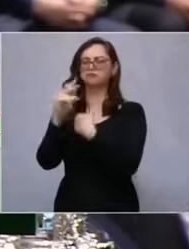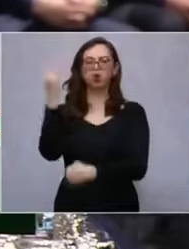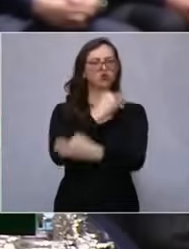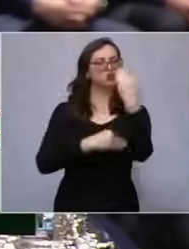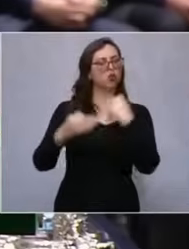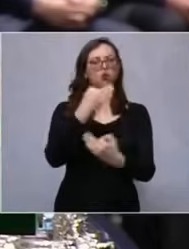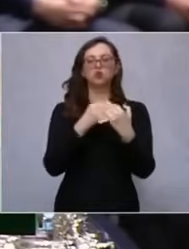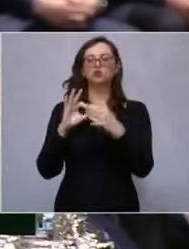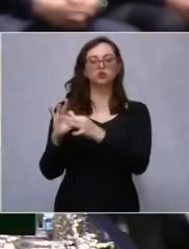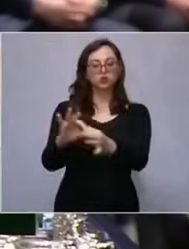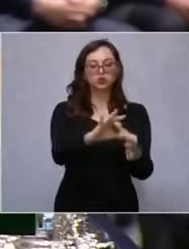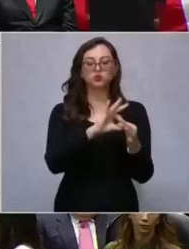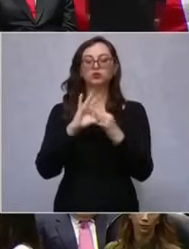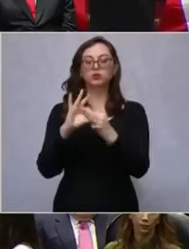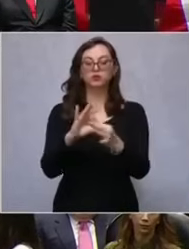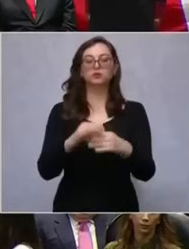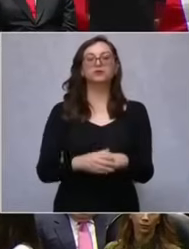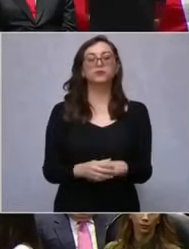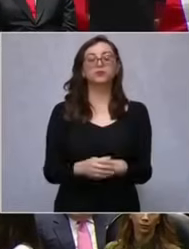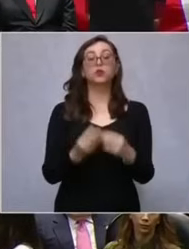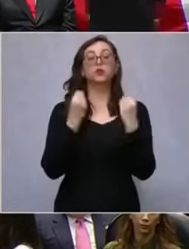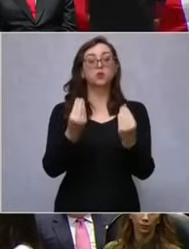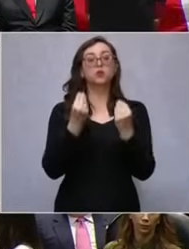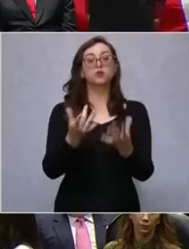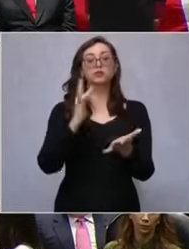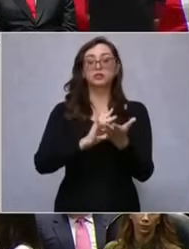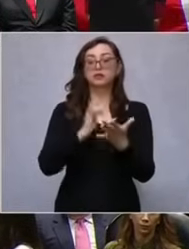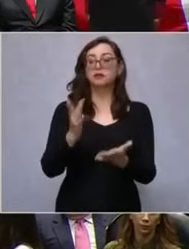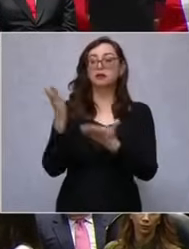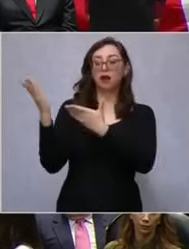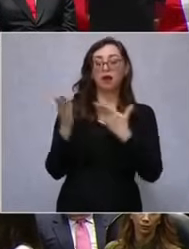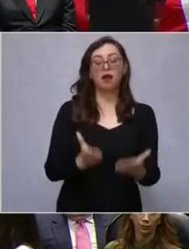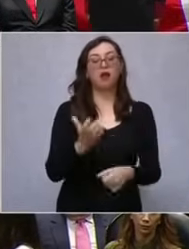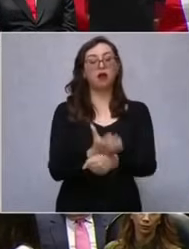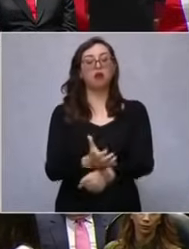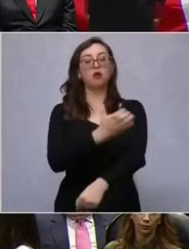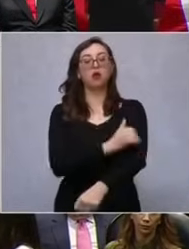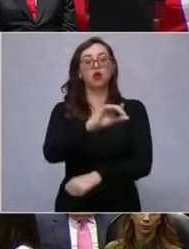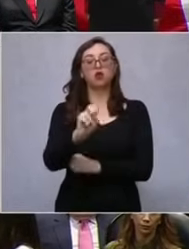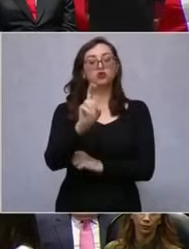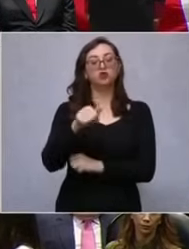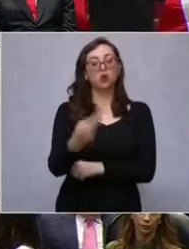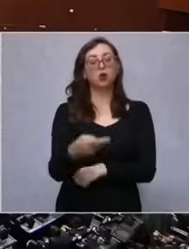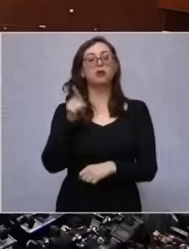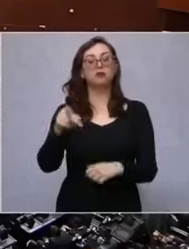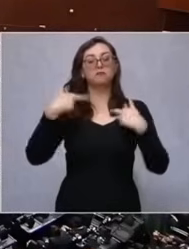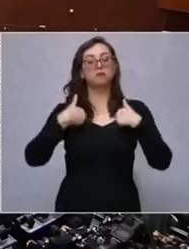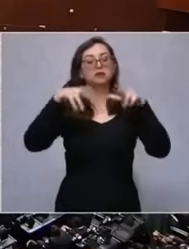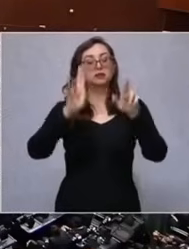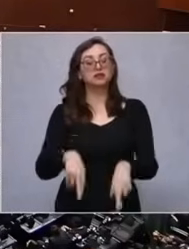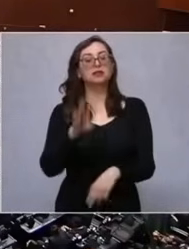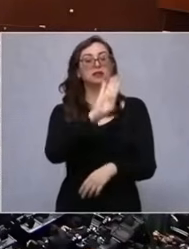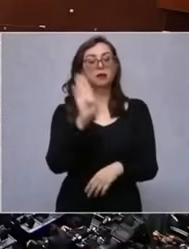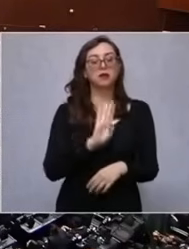Con todos. Agradezco la presencia de John Briceño, primer ministro de Belice. Oye, Belice. Luis